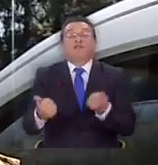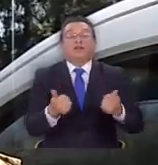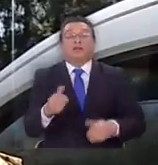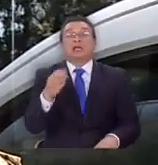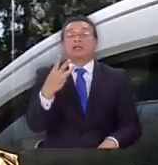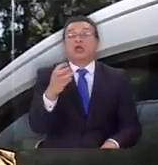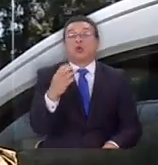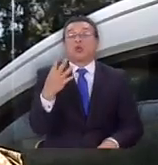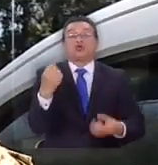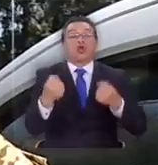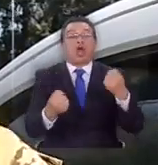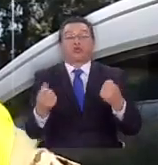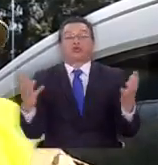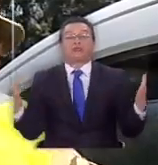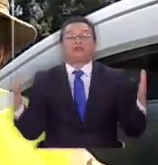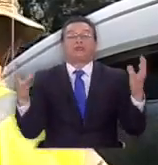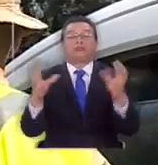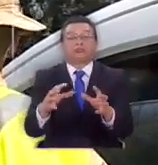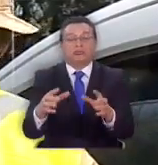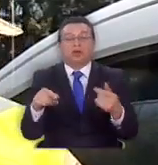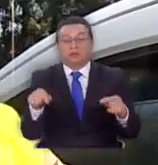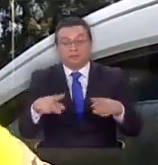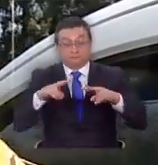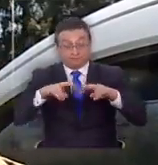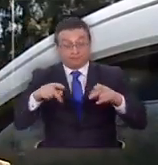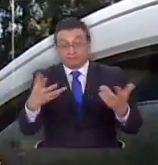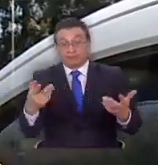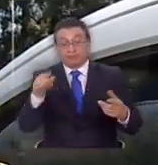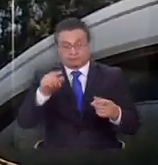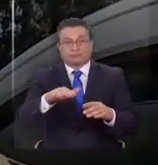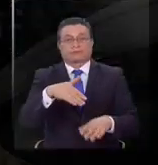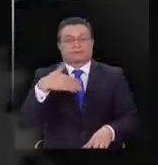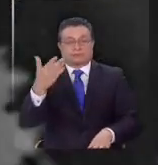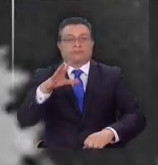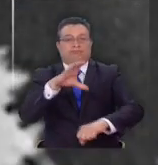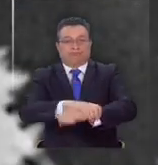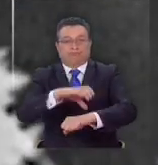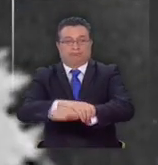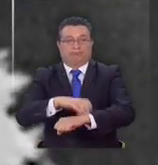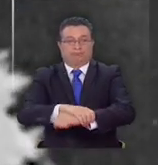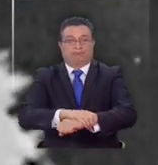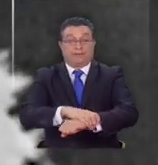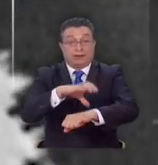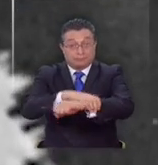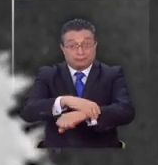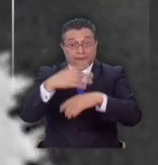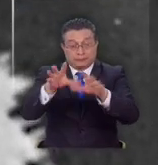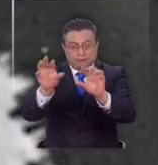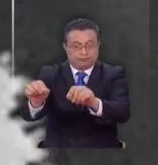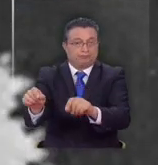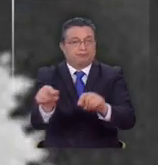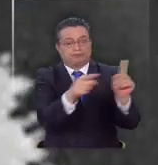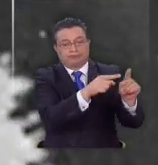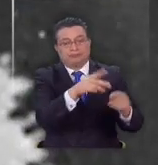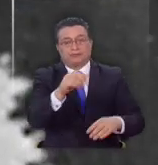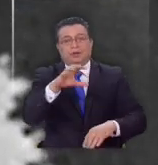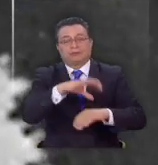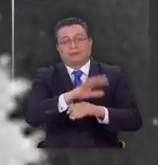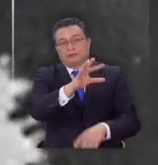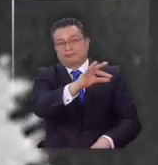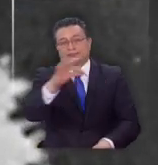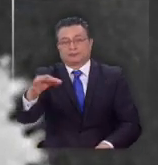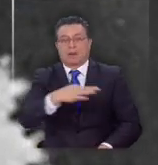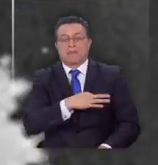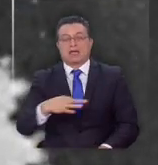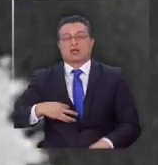3 o 4 vehículos, de acuerdo a la investigación que se está realizando, los cuales fueron posteriormente detenidos. Los detenidos quedaron apercibidos a la espera de ser citados